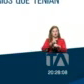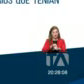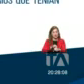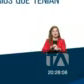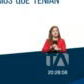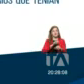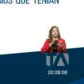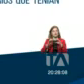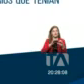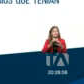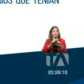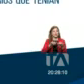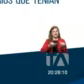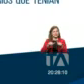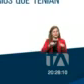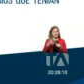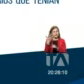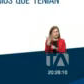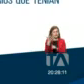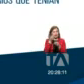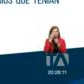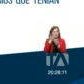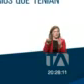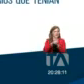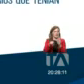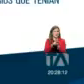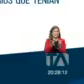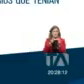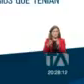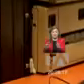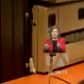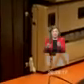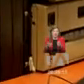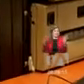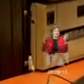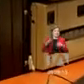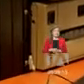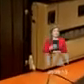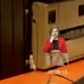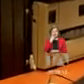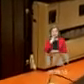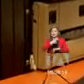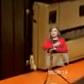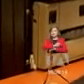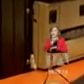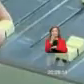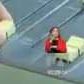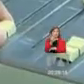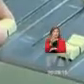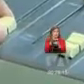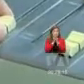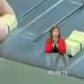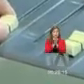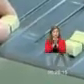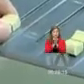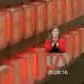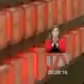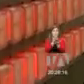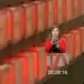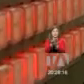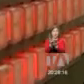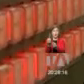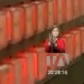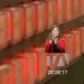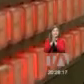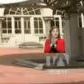trámites de 15 concesionarios que tenían informes desfavorables los interesados tienen cinco días para presentar o solicitar información en